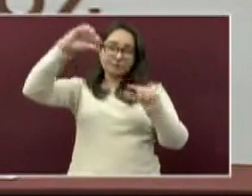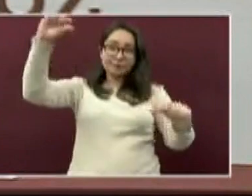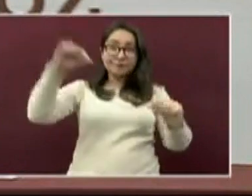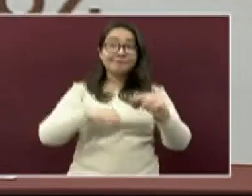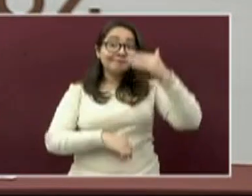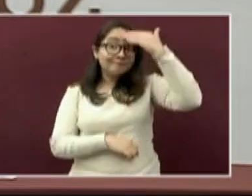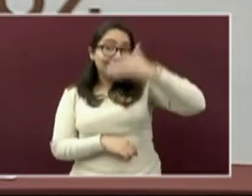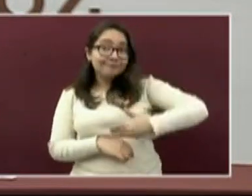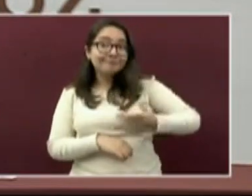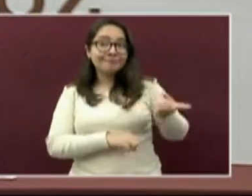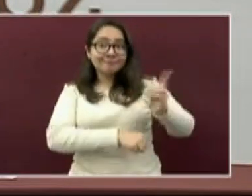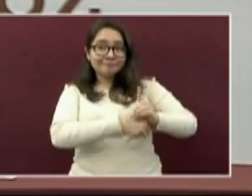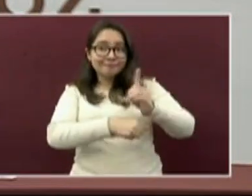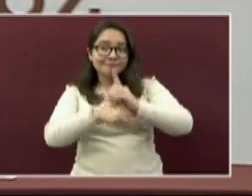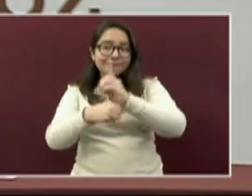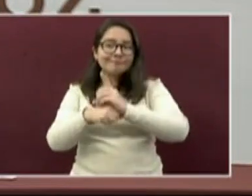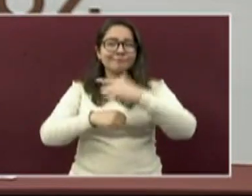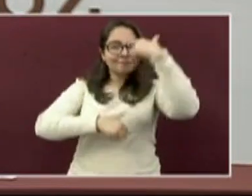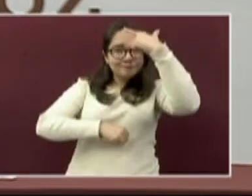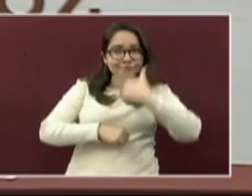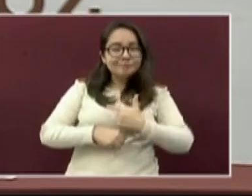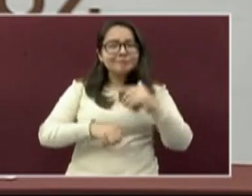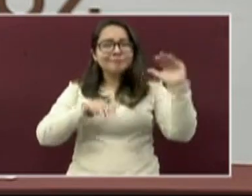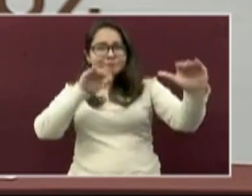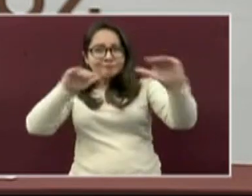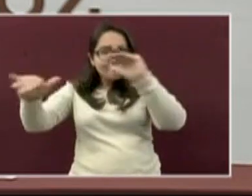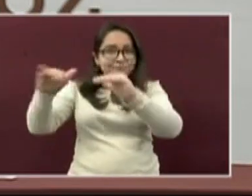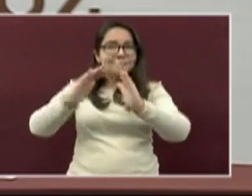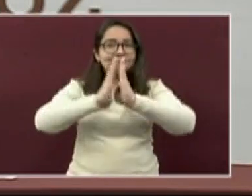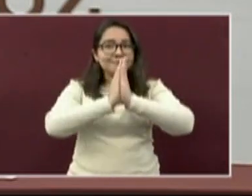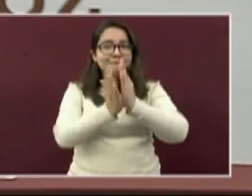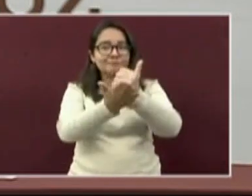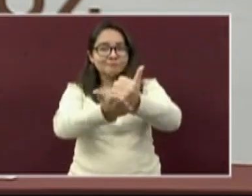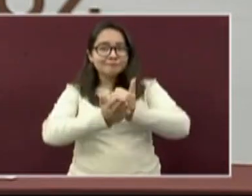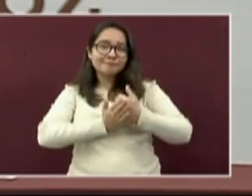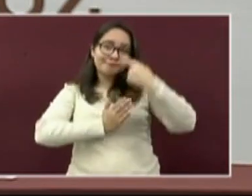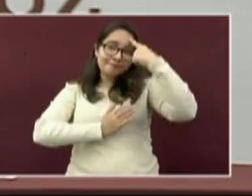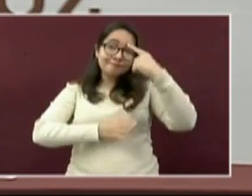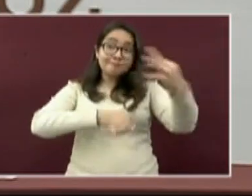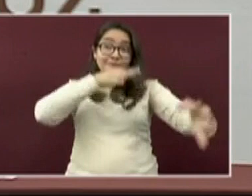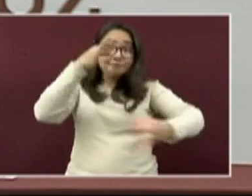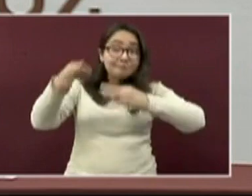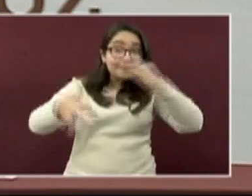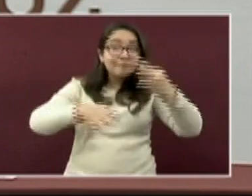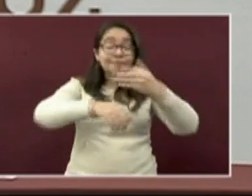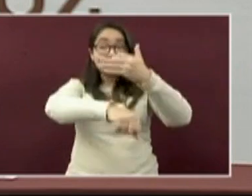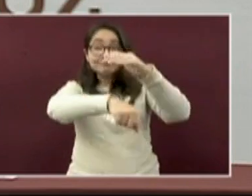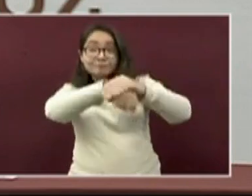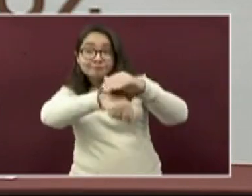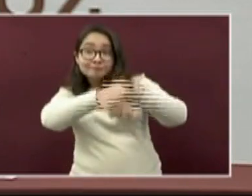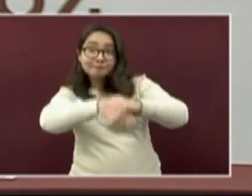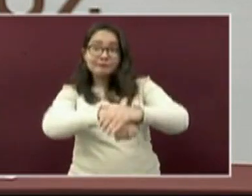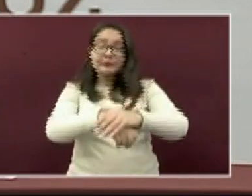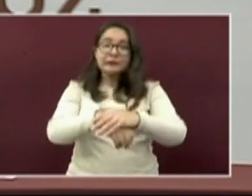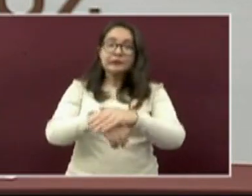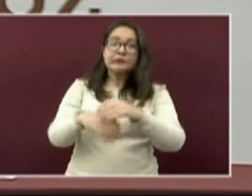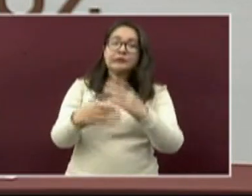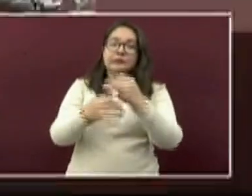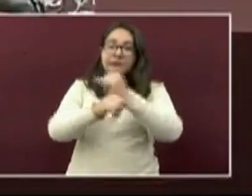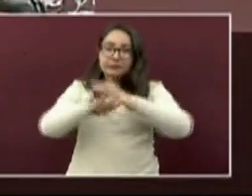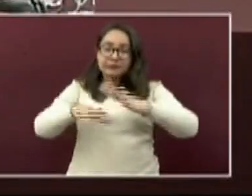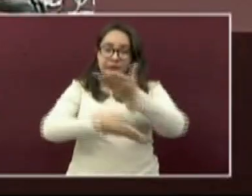los invitamos a compartir esta información con la familia con los amigos los vecinos los compañeros de trabajo